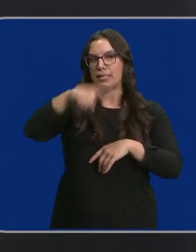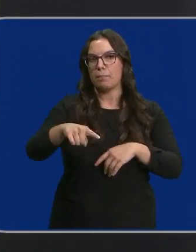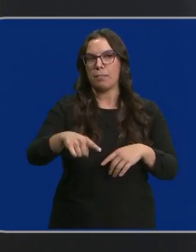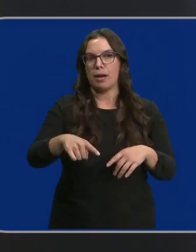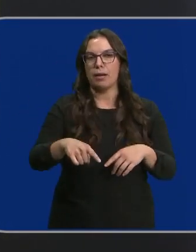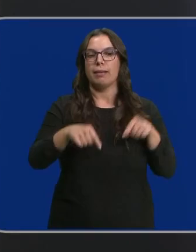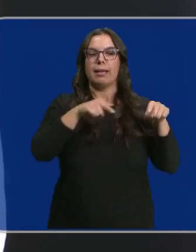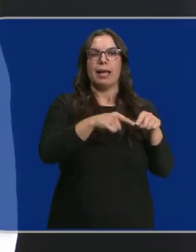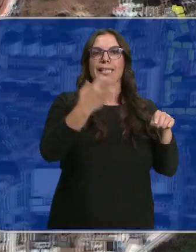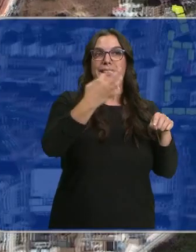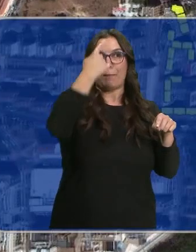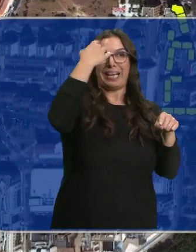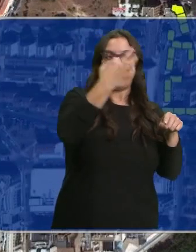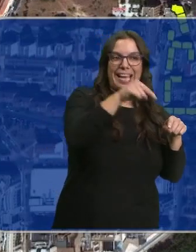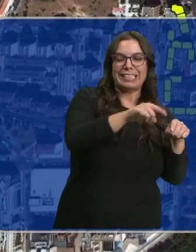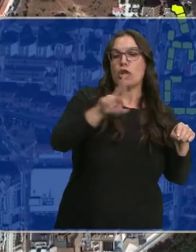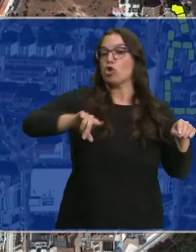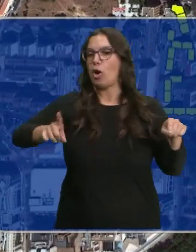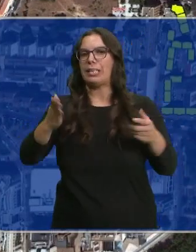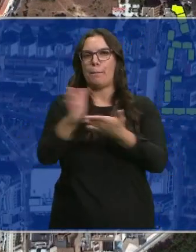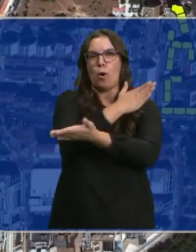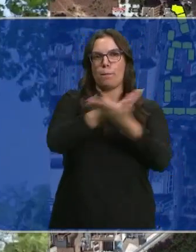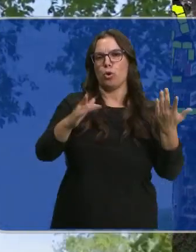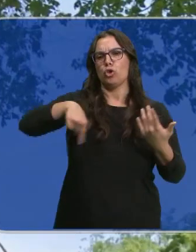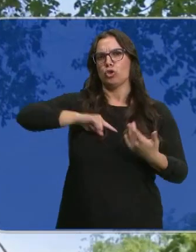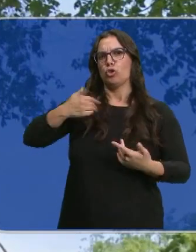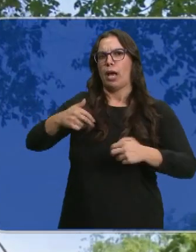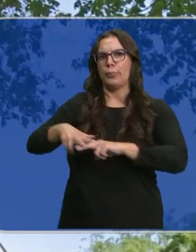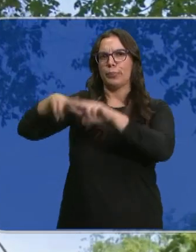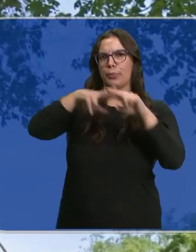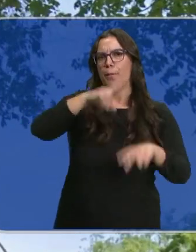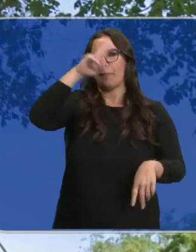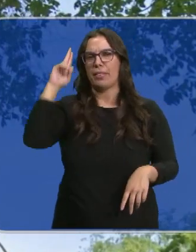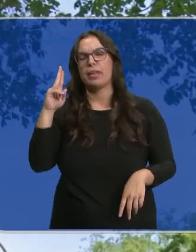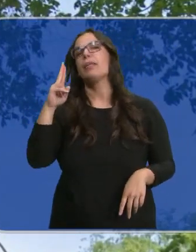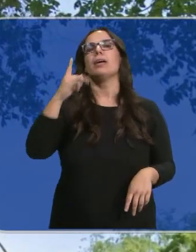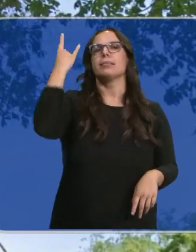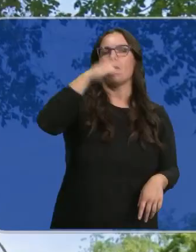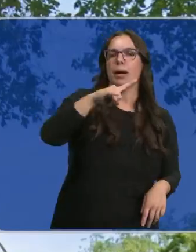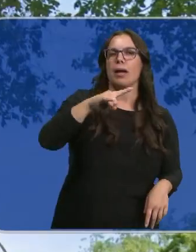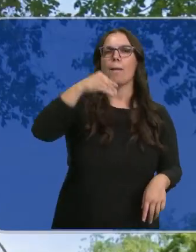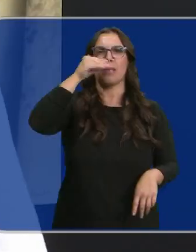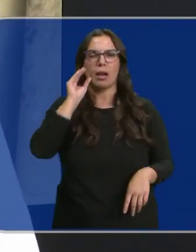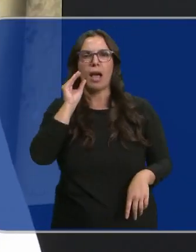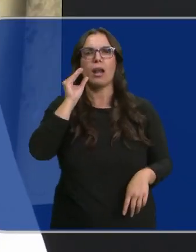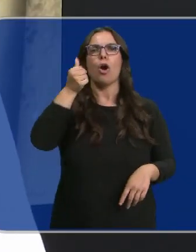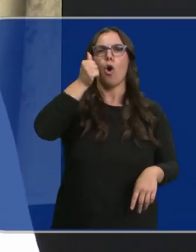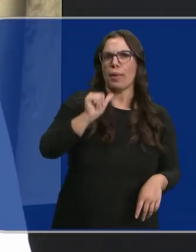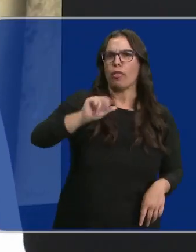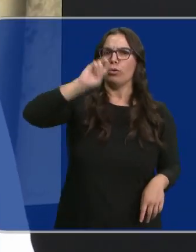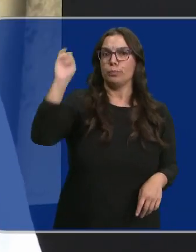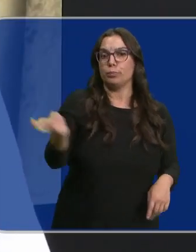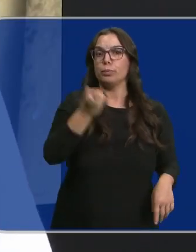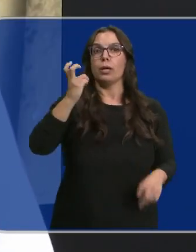con muestras de lo que no es amianto. Hemos hecho el censo de amianto en Madrid, lo hemos hecho en Salamanca, lo hemos hecho en Villarreal, en Oviedo, en muchos municipios, y al final todos